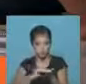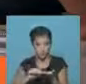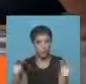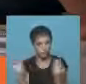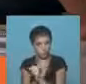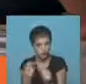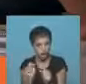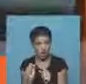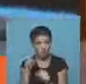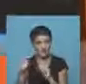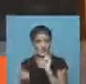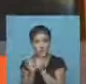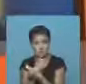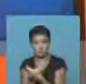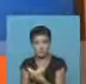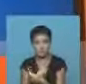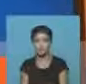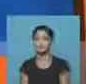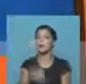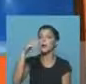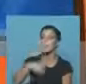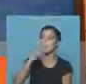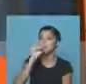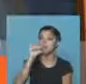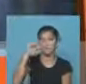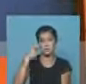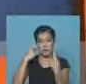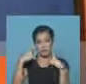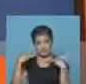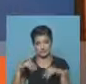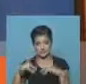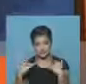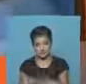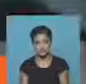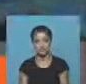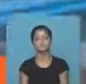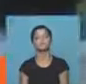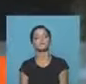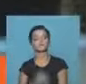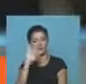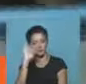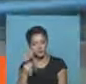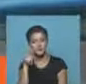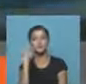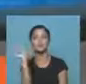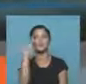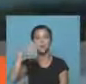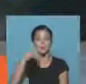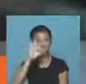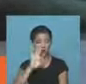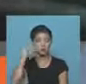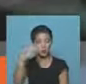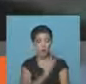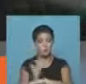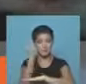esta enmienda. Marzo paraguayo, duro. Marzo paraguayo, duro. Y en ese marzo paraguayo estuvo Efraín Alegre, que es hoy el presidente